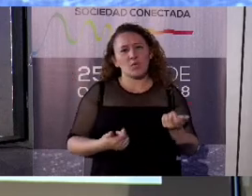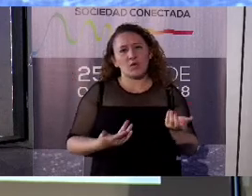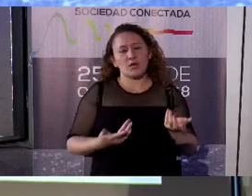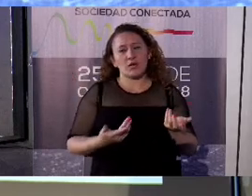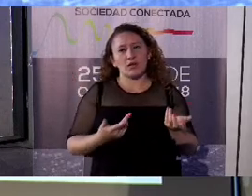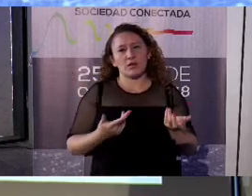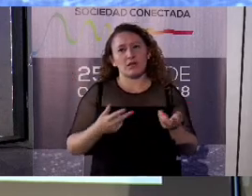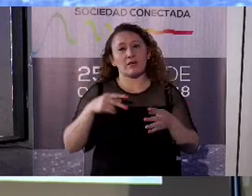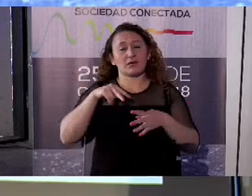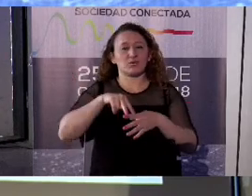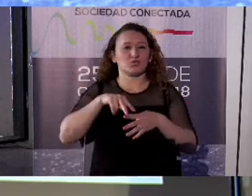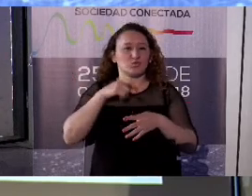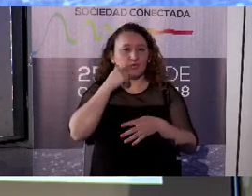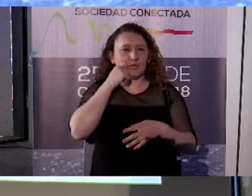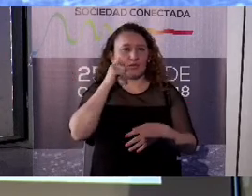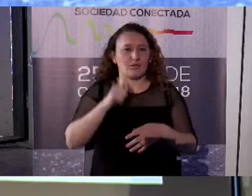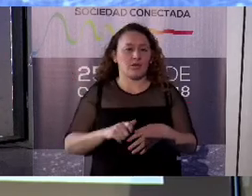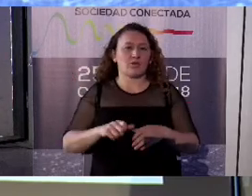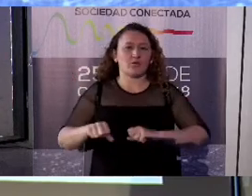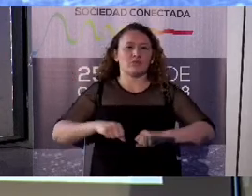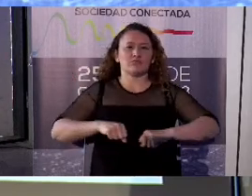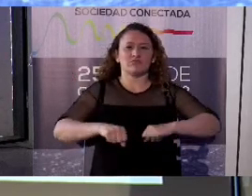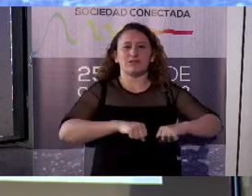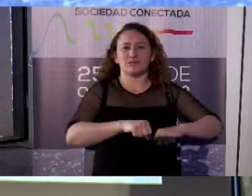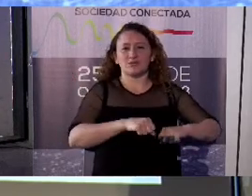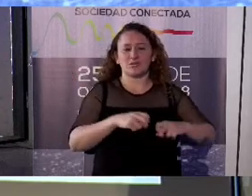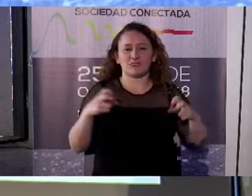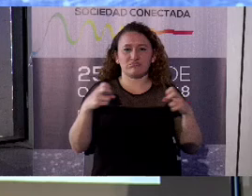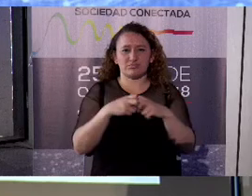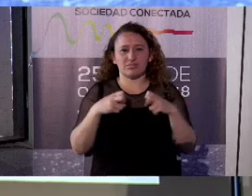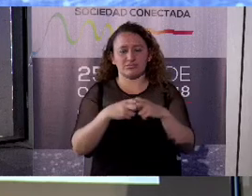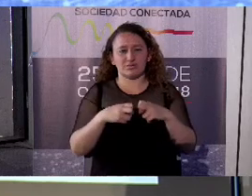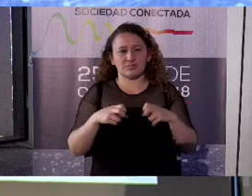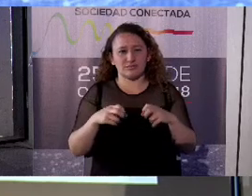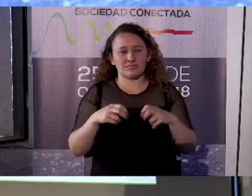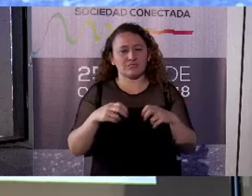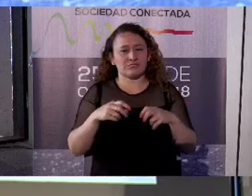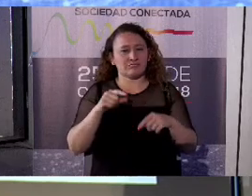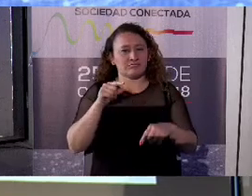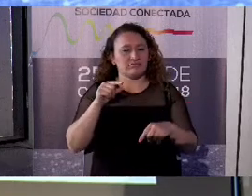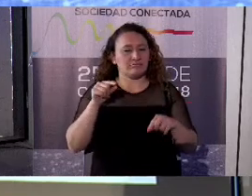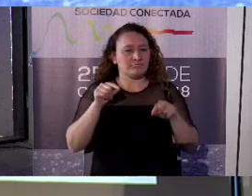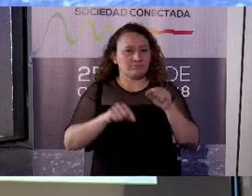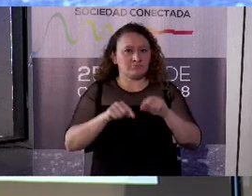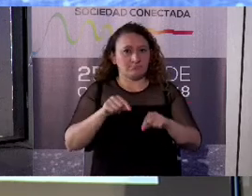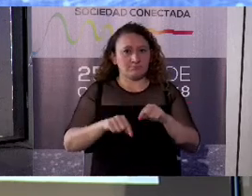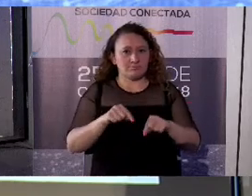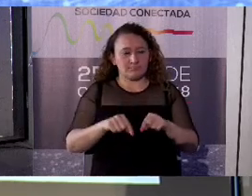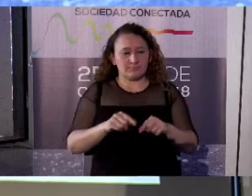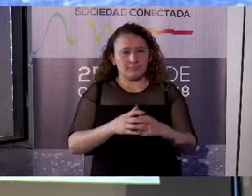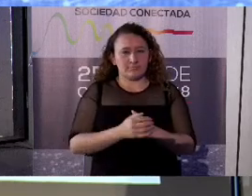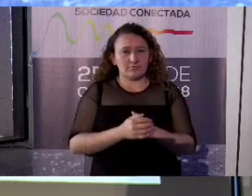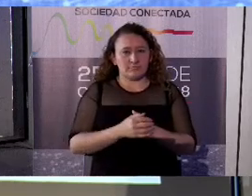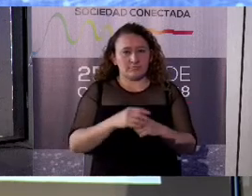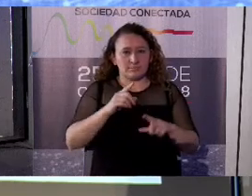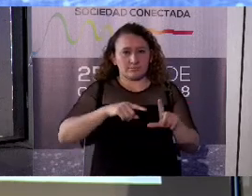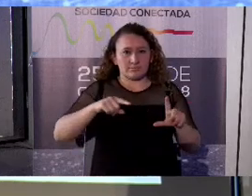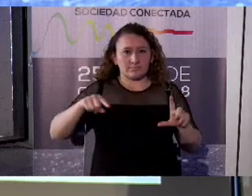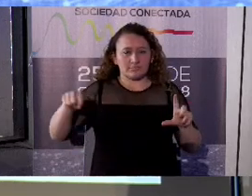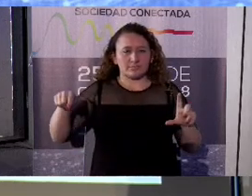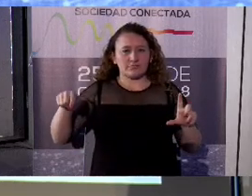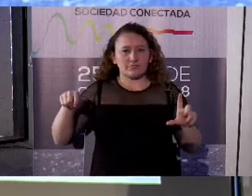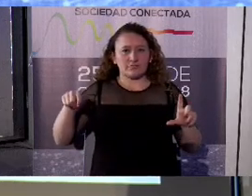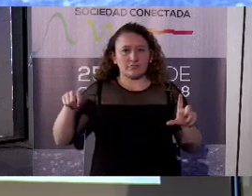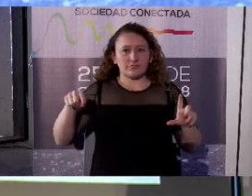recurso humano justamente en la gestión del espectro radioeléctrico en nuestros países nuestras instituciones eh tienen poco